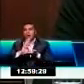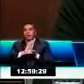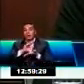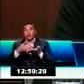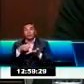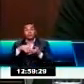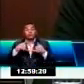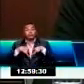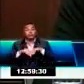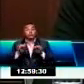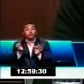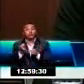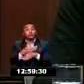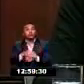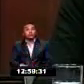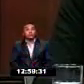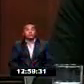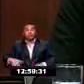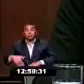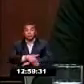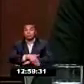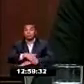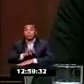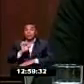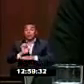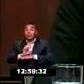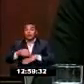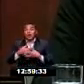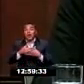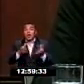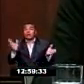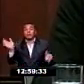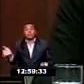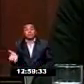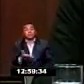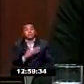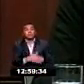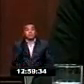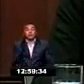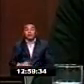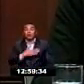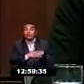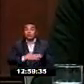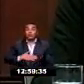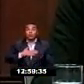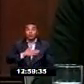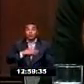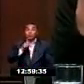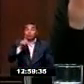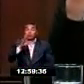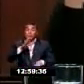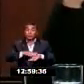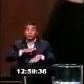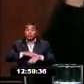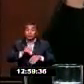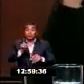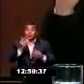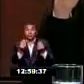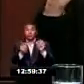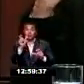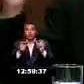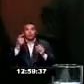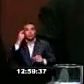va a seguir funcionando. Las carreteras del país, las vías van a estar expeditas. Por favor, yo creo que es un llamado porque muchas personas